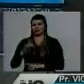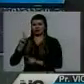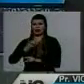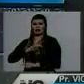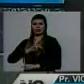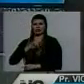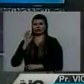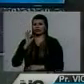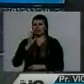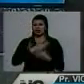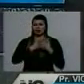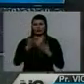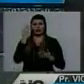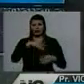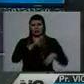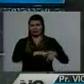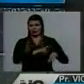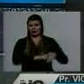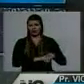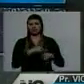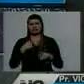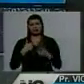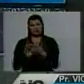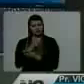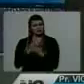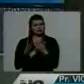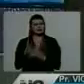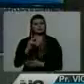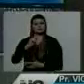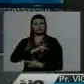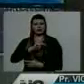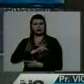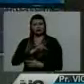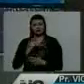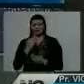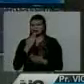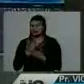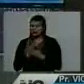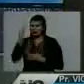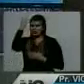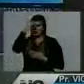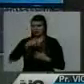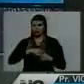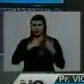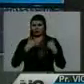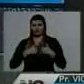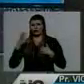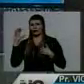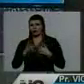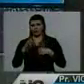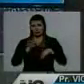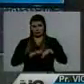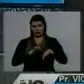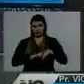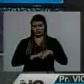aman a su país. Vienen de la boca de aquellos que en lo profundo de su corazón odian al Paraguay.